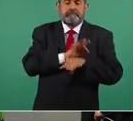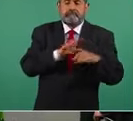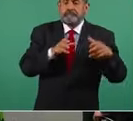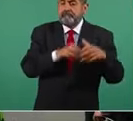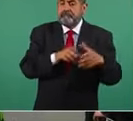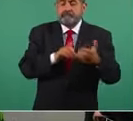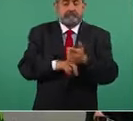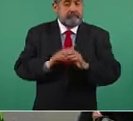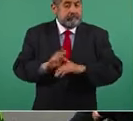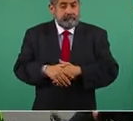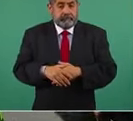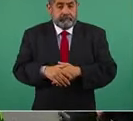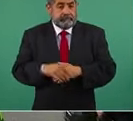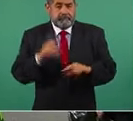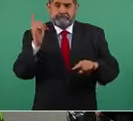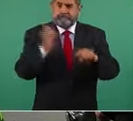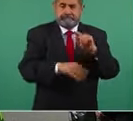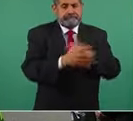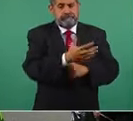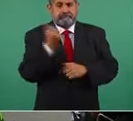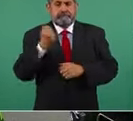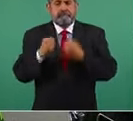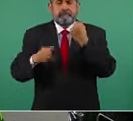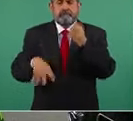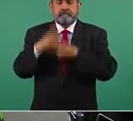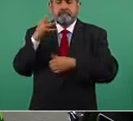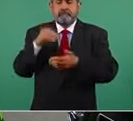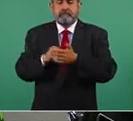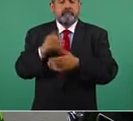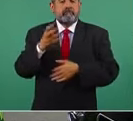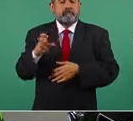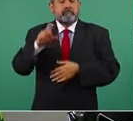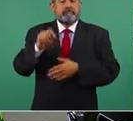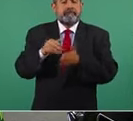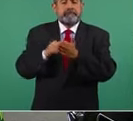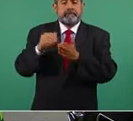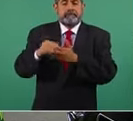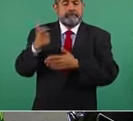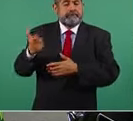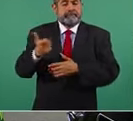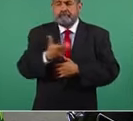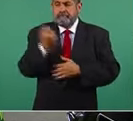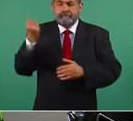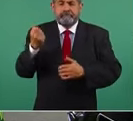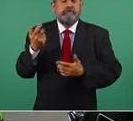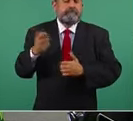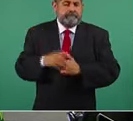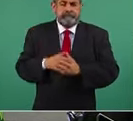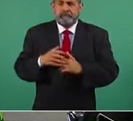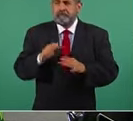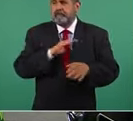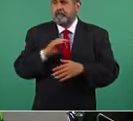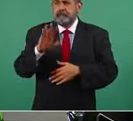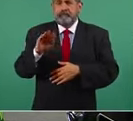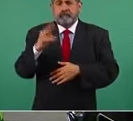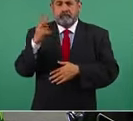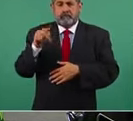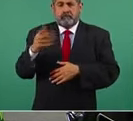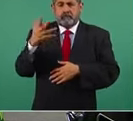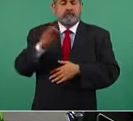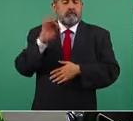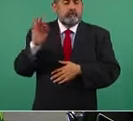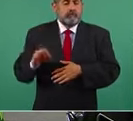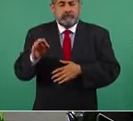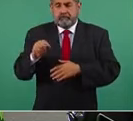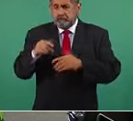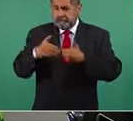le quitaron a la delincuencia organizada 14.420 millones de pesos. Más del 92.5% de